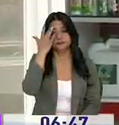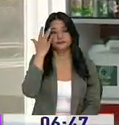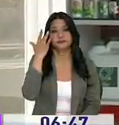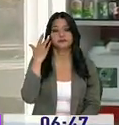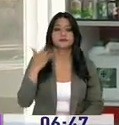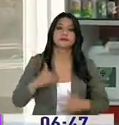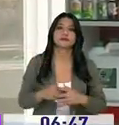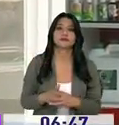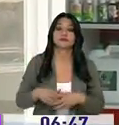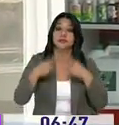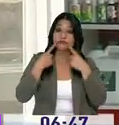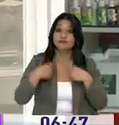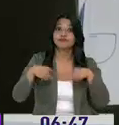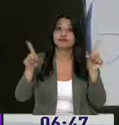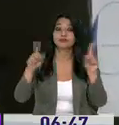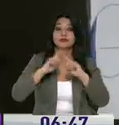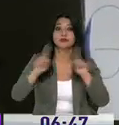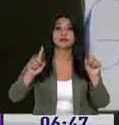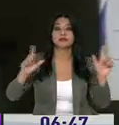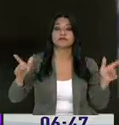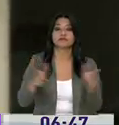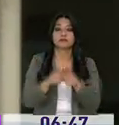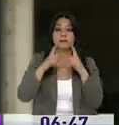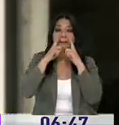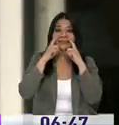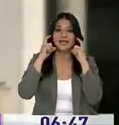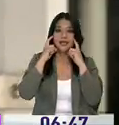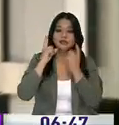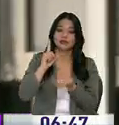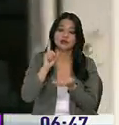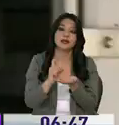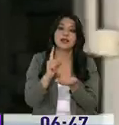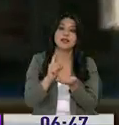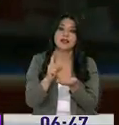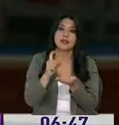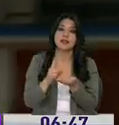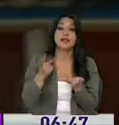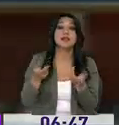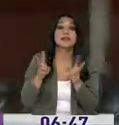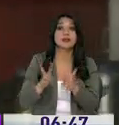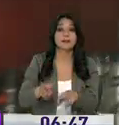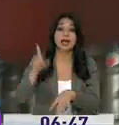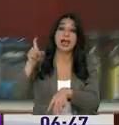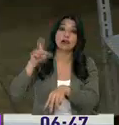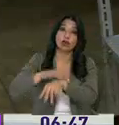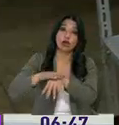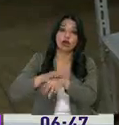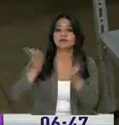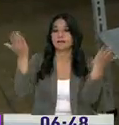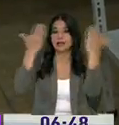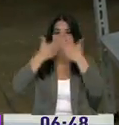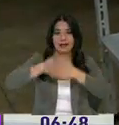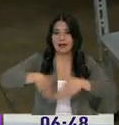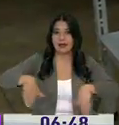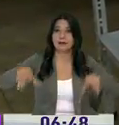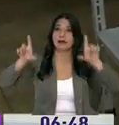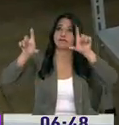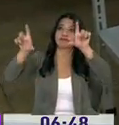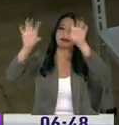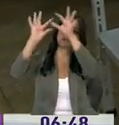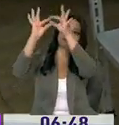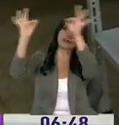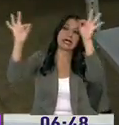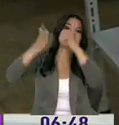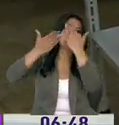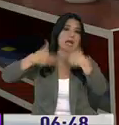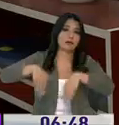Anuncios indican que se terminaron las máscaras, los gel antibacterial e incluso el alcohol. Esa es la realidad de algunas farmacias